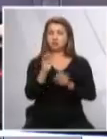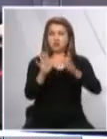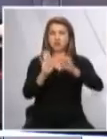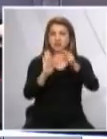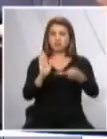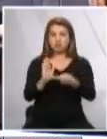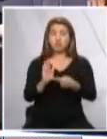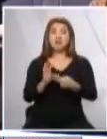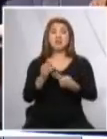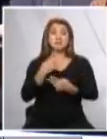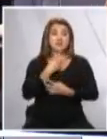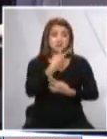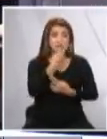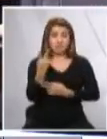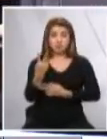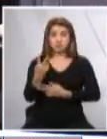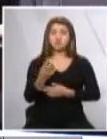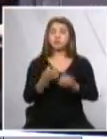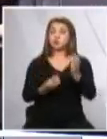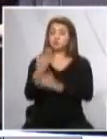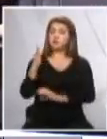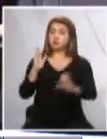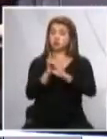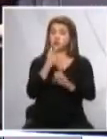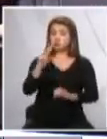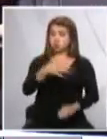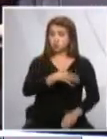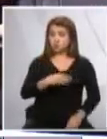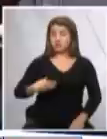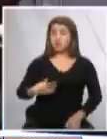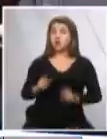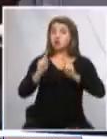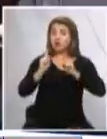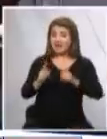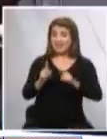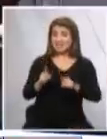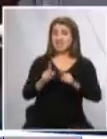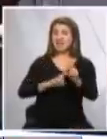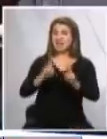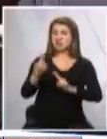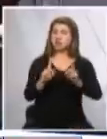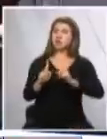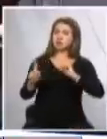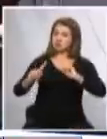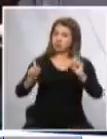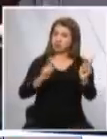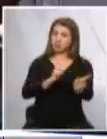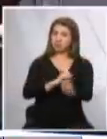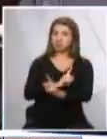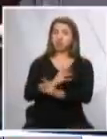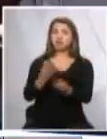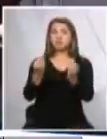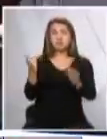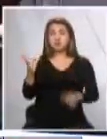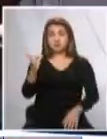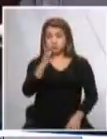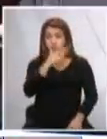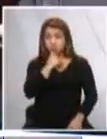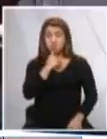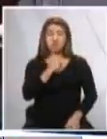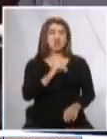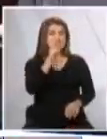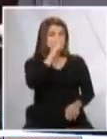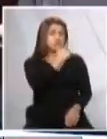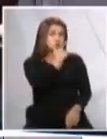reformas. Se ha visto para. Se ha visto... Que va a haber una nueva constitución de su gobierno. Y esa declaración ha ido cambiando, y obviamente que ya no va. Bueno, no pongamos en